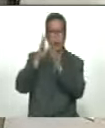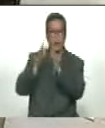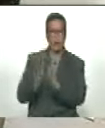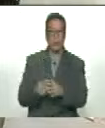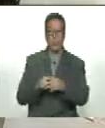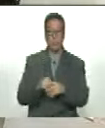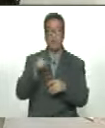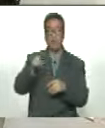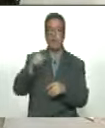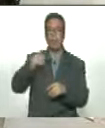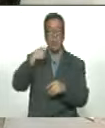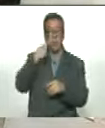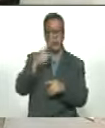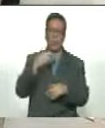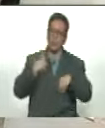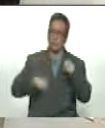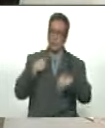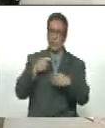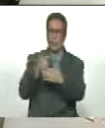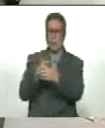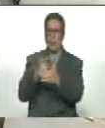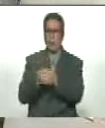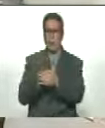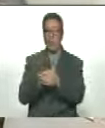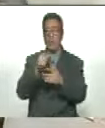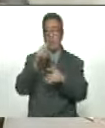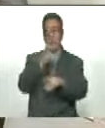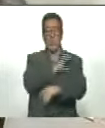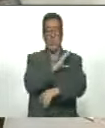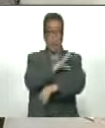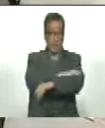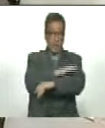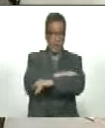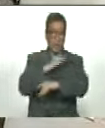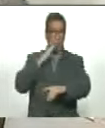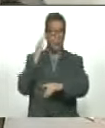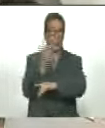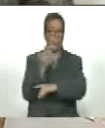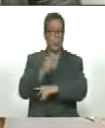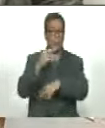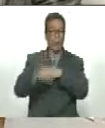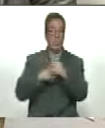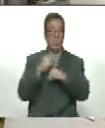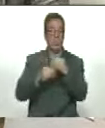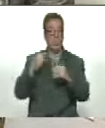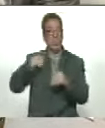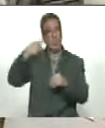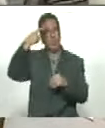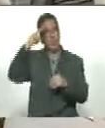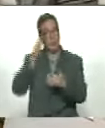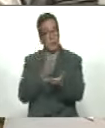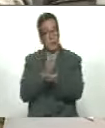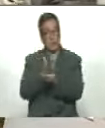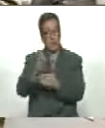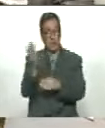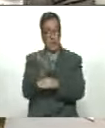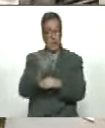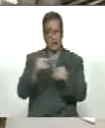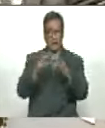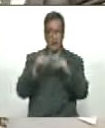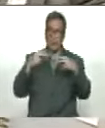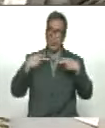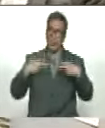venezolanos. Por eso vemos con preocupación que el presupuesto se comporta como que si estuviéramos sancionados o como si pretendiéramos seguir sancionados de por